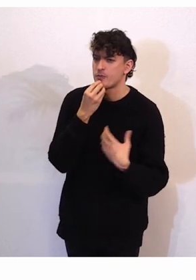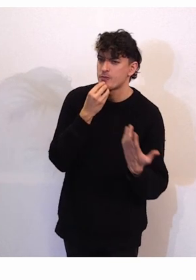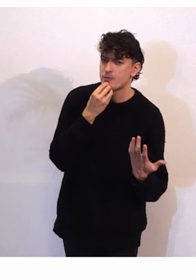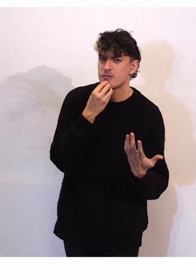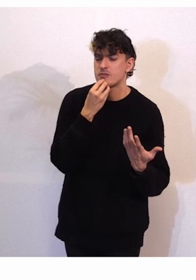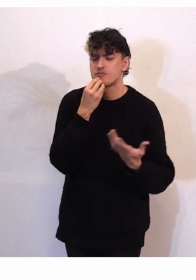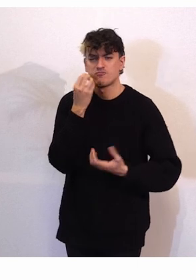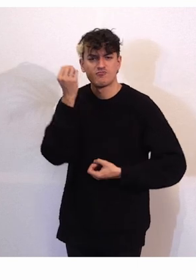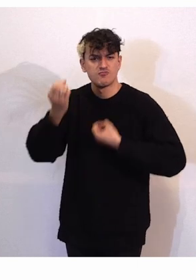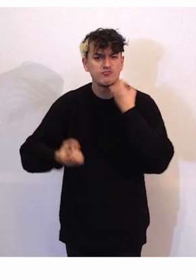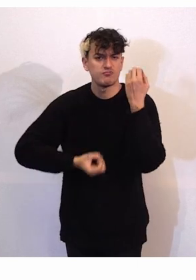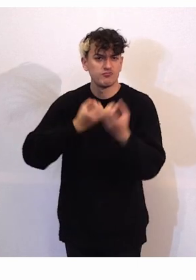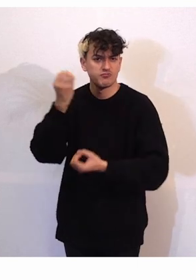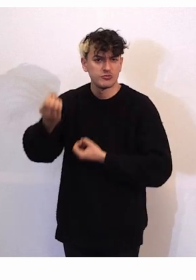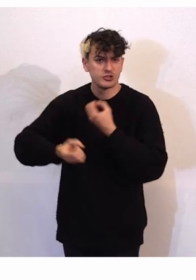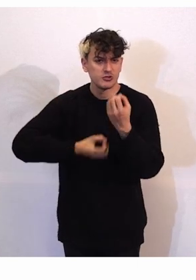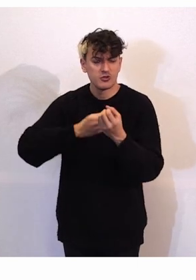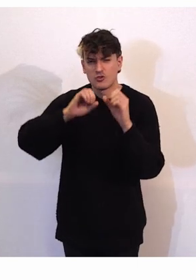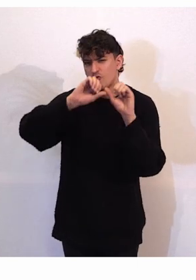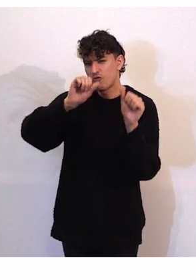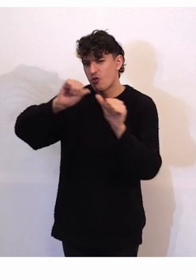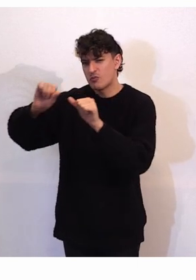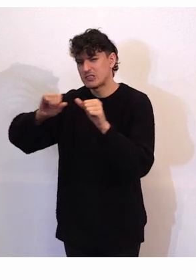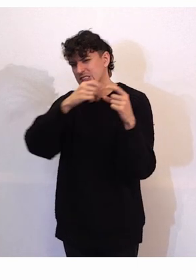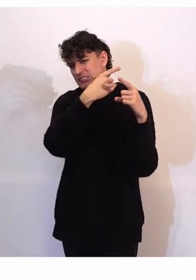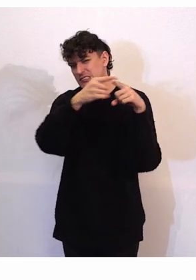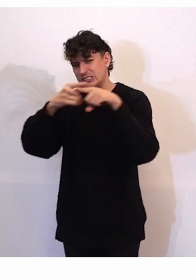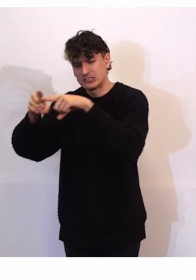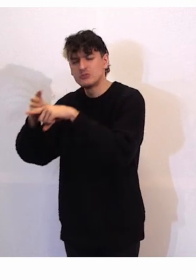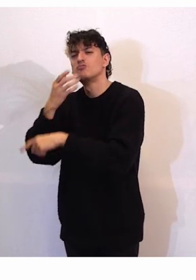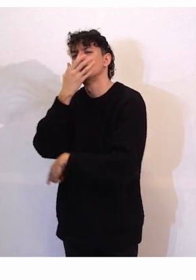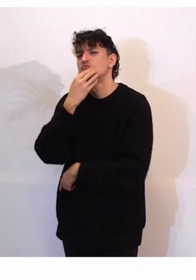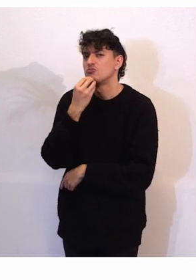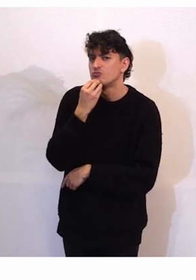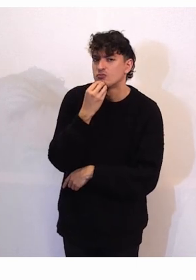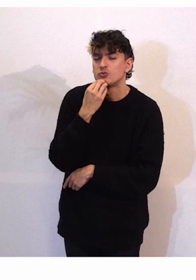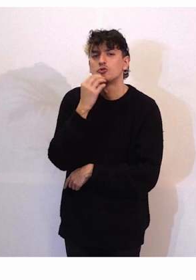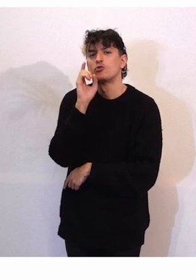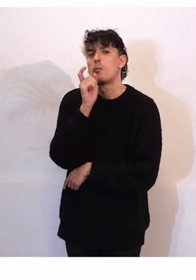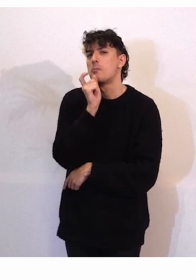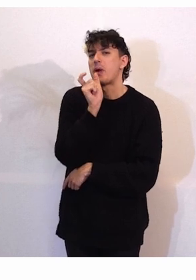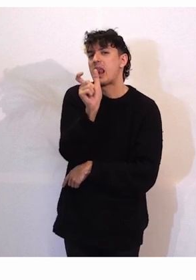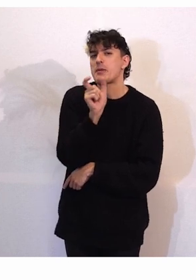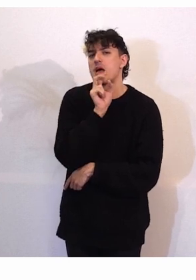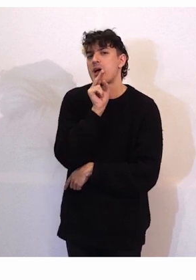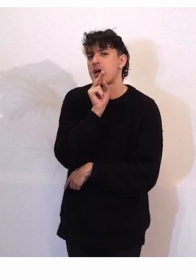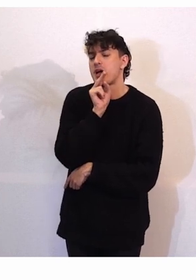podamos expresarnos de tantas maneras. No solo existen las palabras.